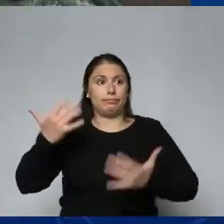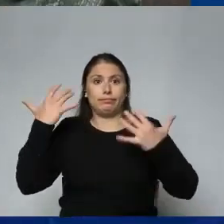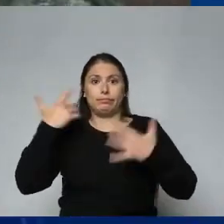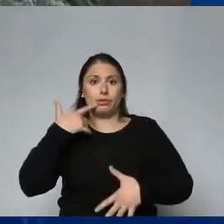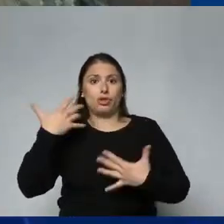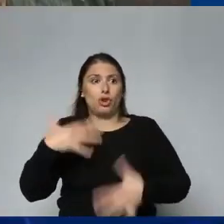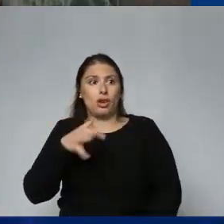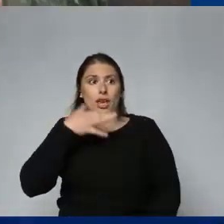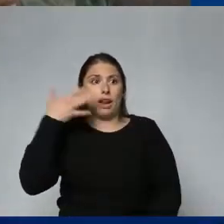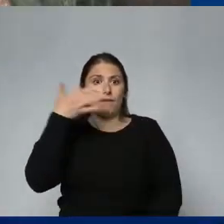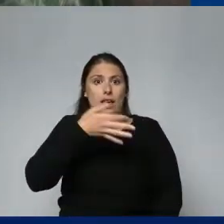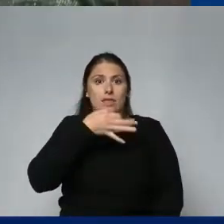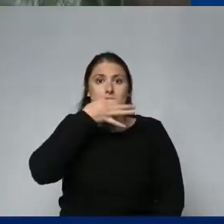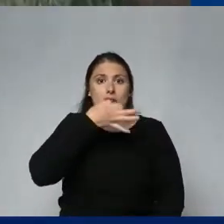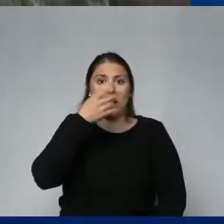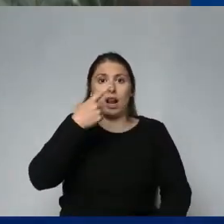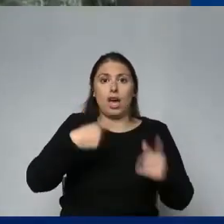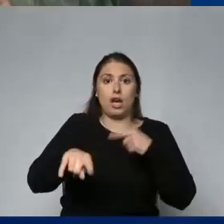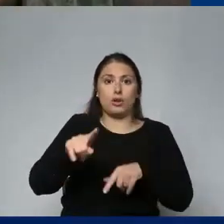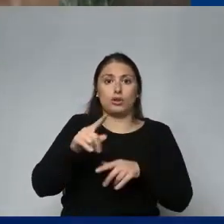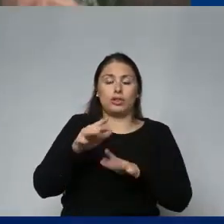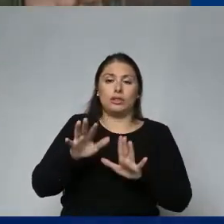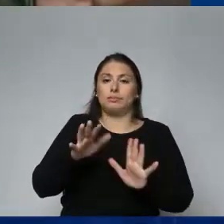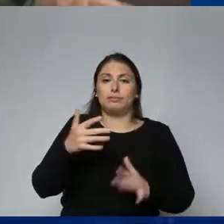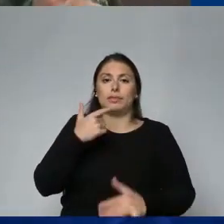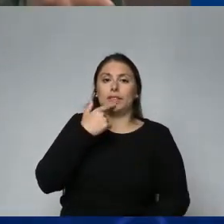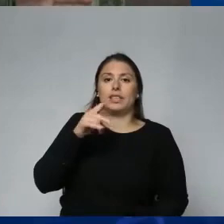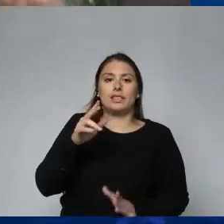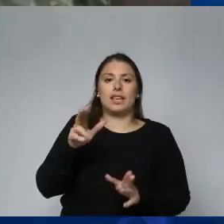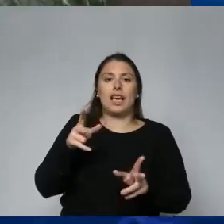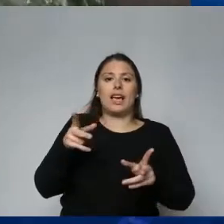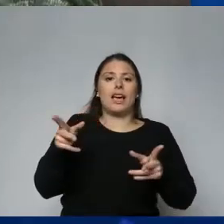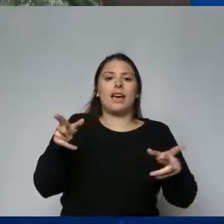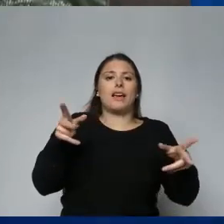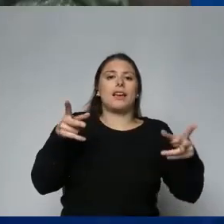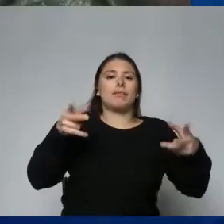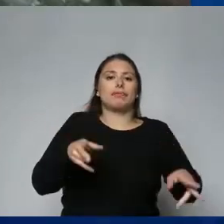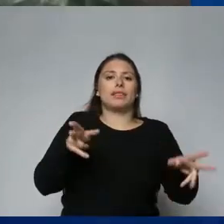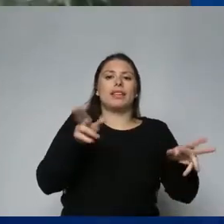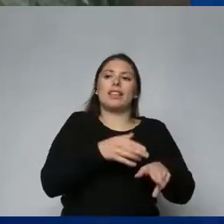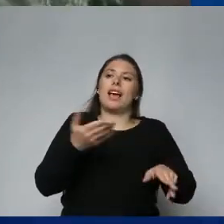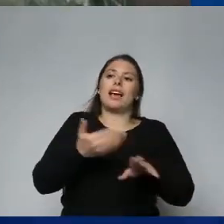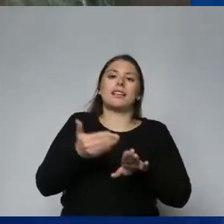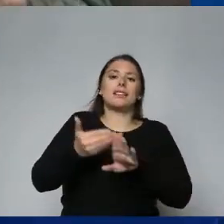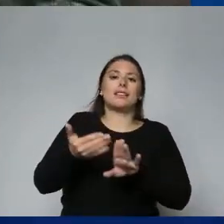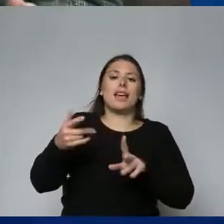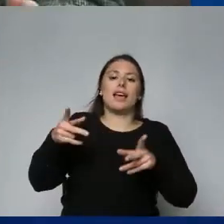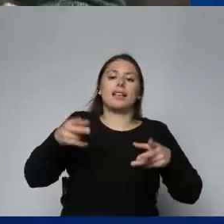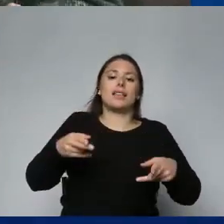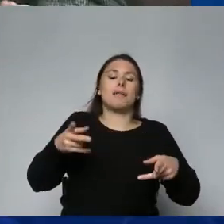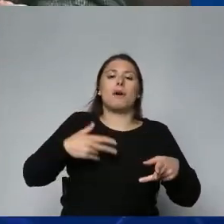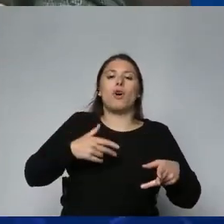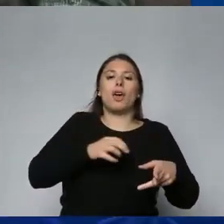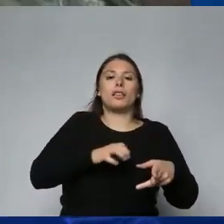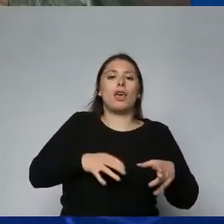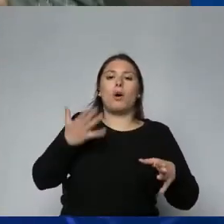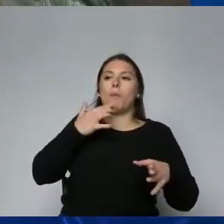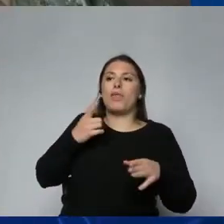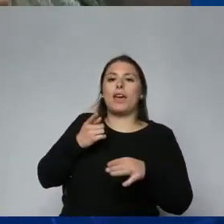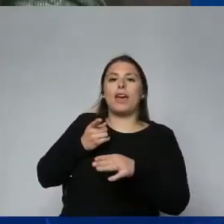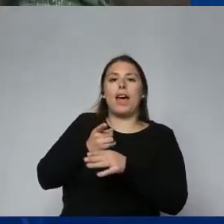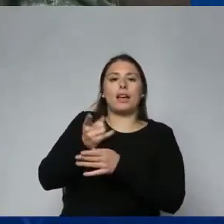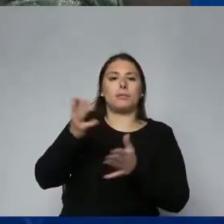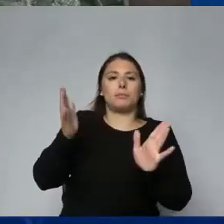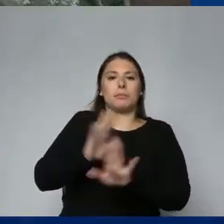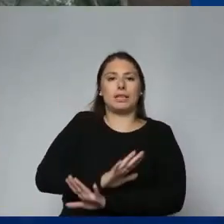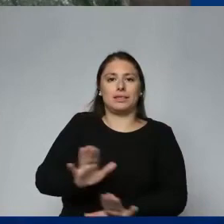a ir a declarar, entonces se declaraba que había caducado la pretensión punitiva del Estado por la situación de hecho. Porque todos